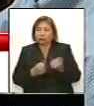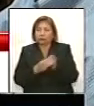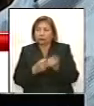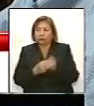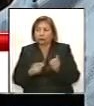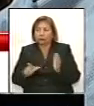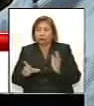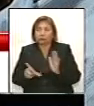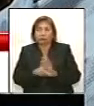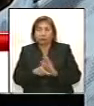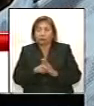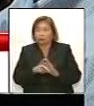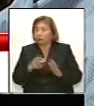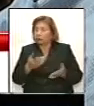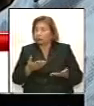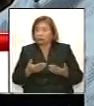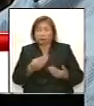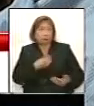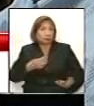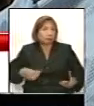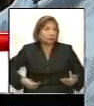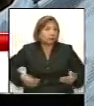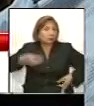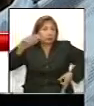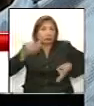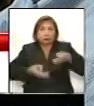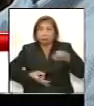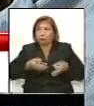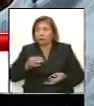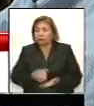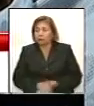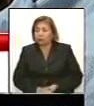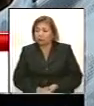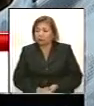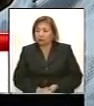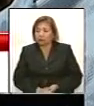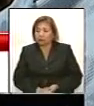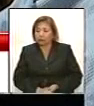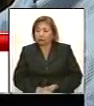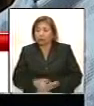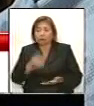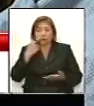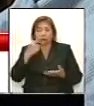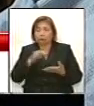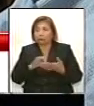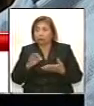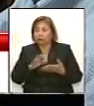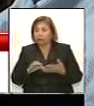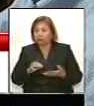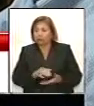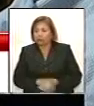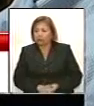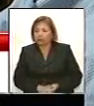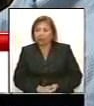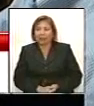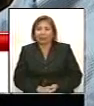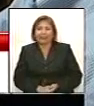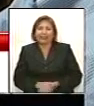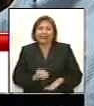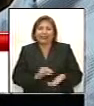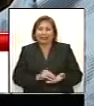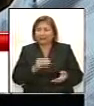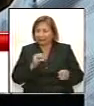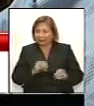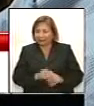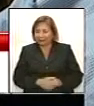legal de forma gratuita, como es el Ministerio de Justicia. En el caso de que sí tipifique como tema de acoso o otro tipo de